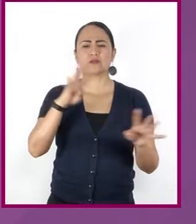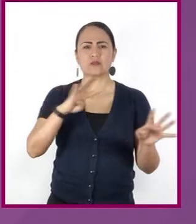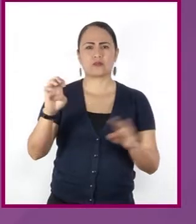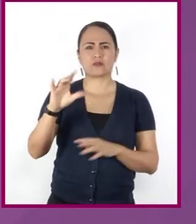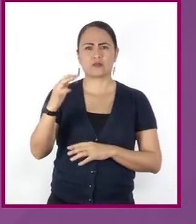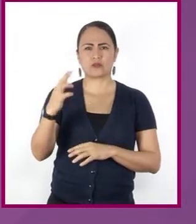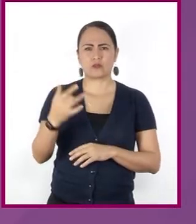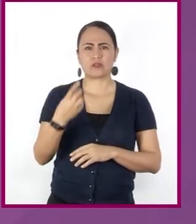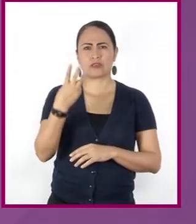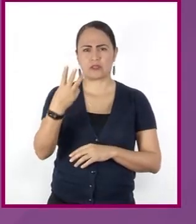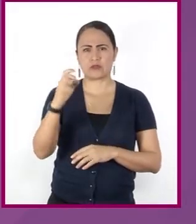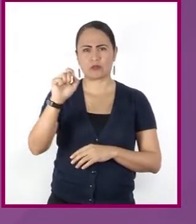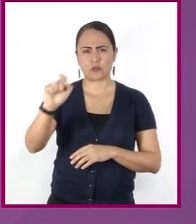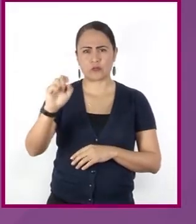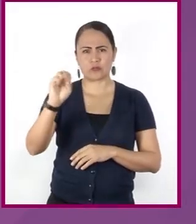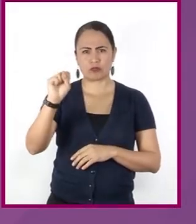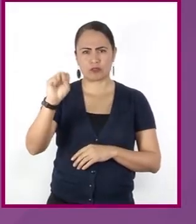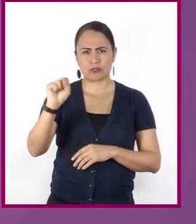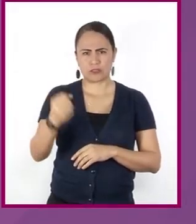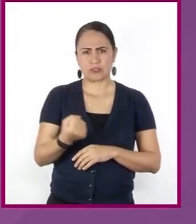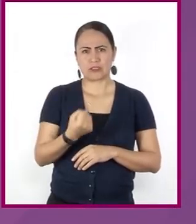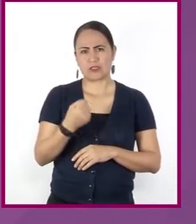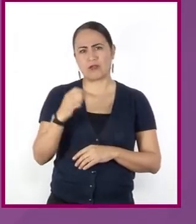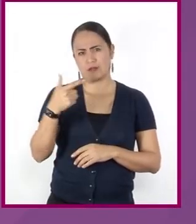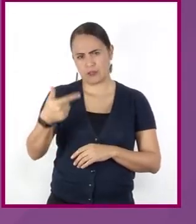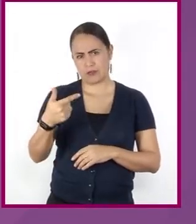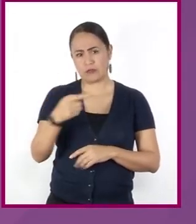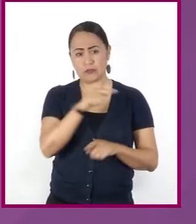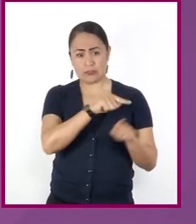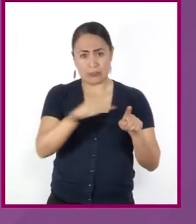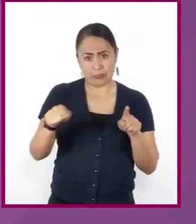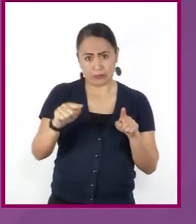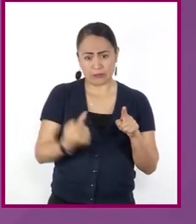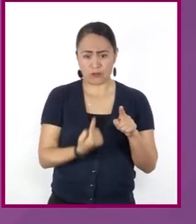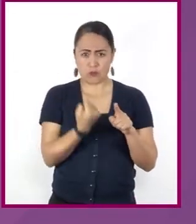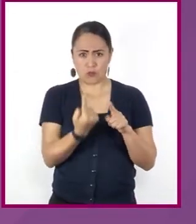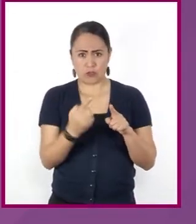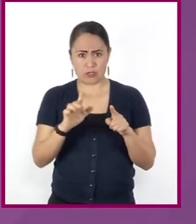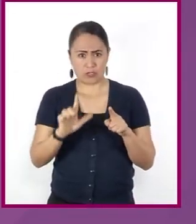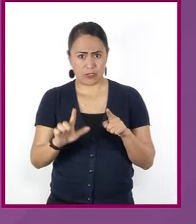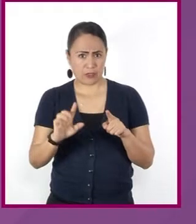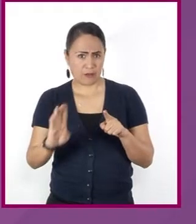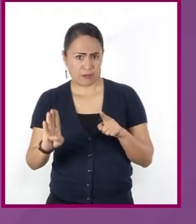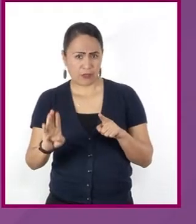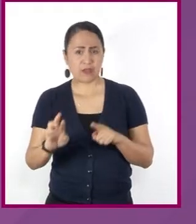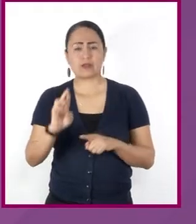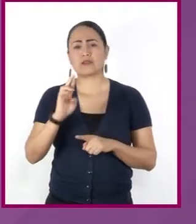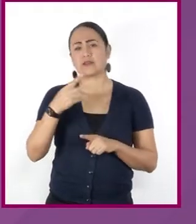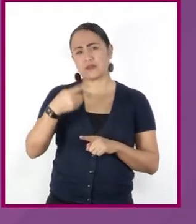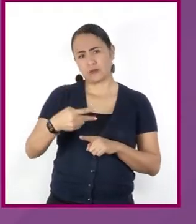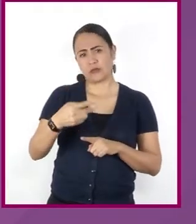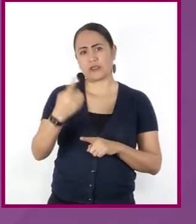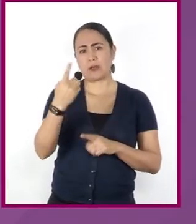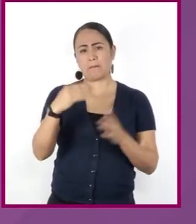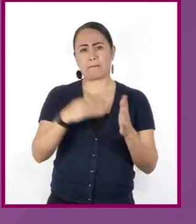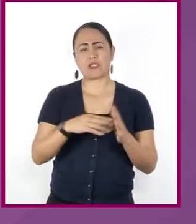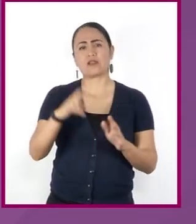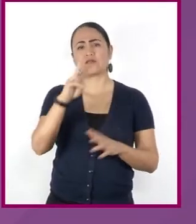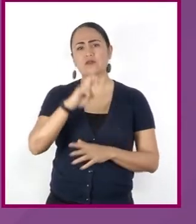453.60 gramos entre una libra. Esto nos da un resultado de